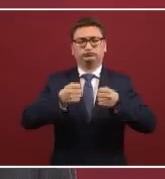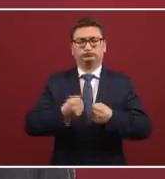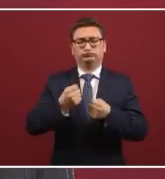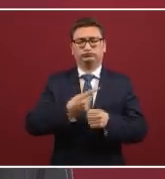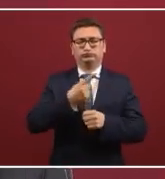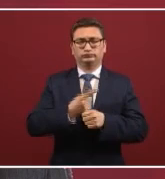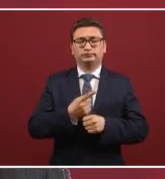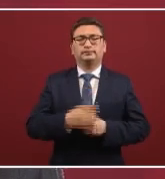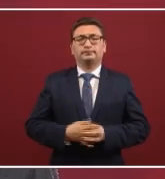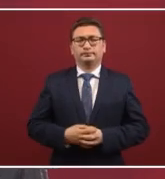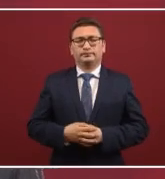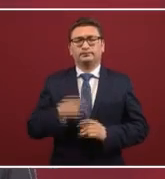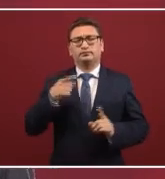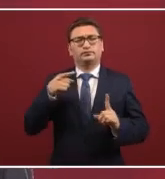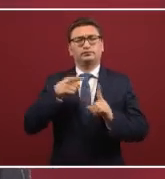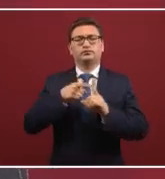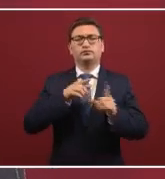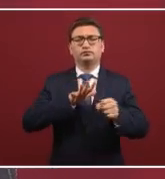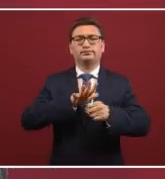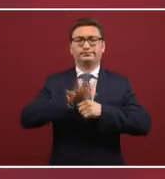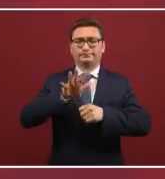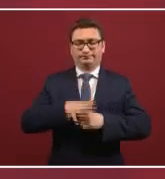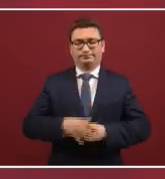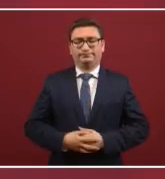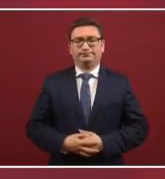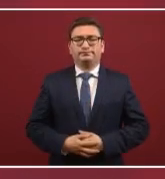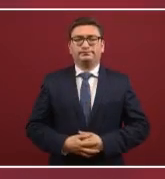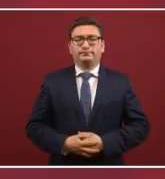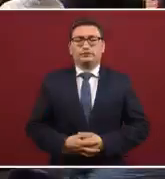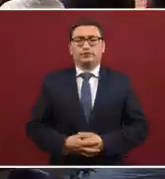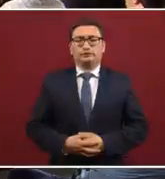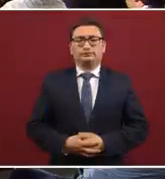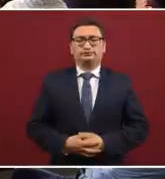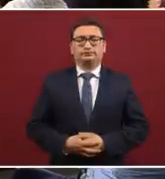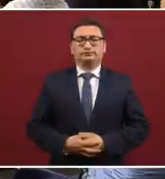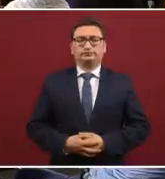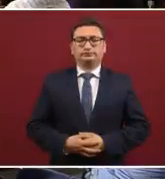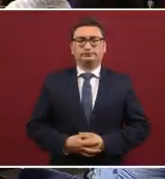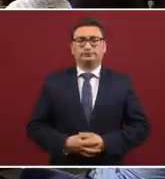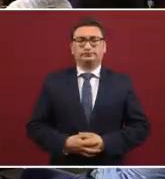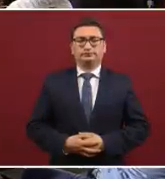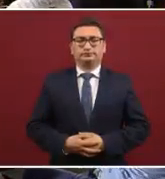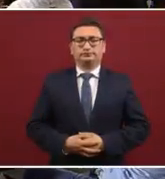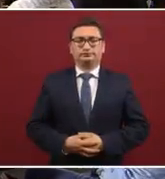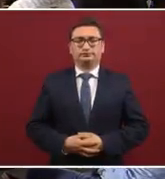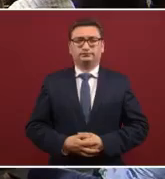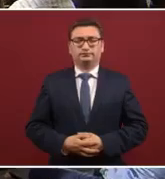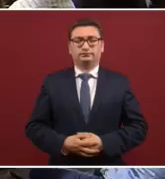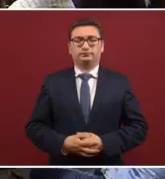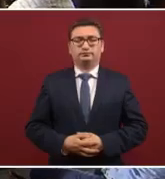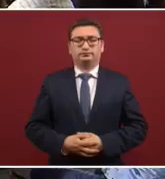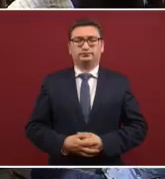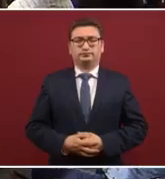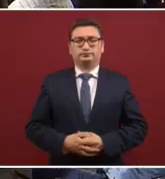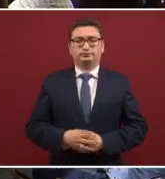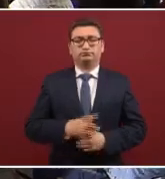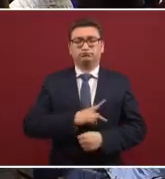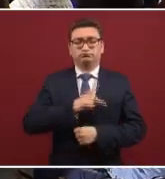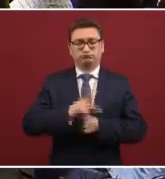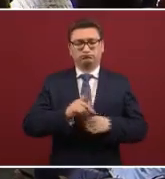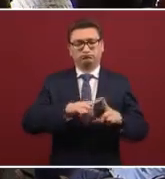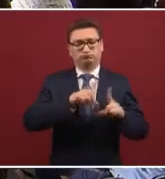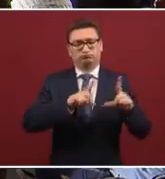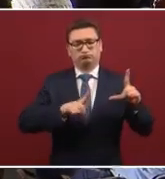para conocer lo que sucede en el país